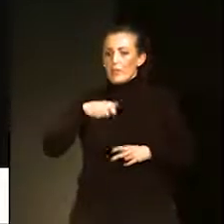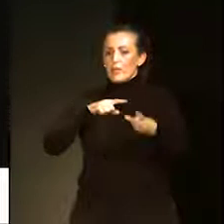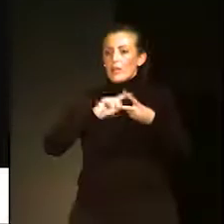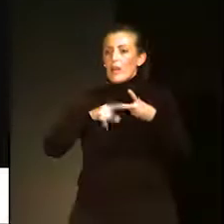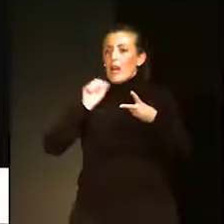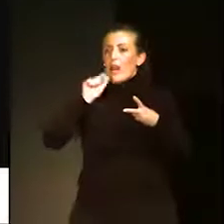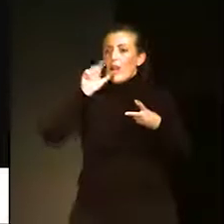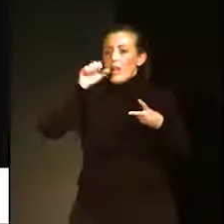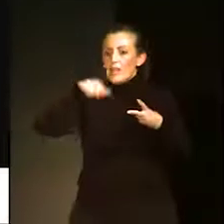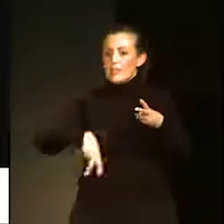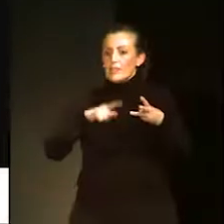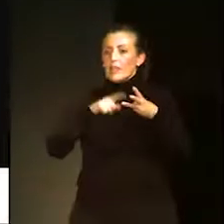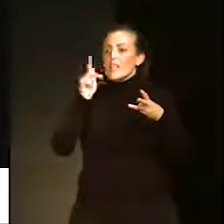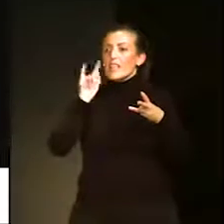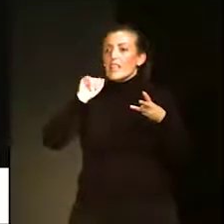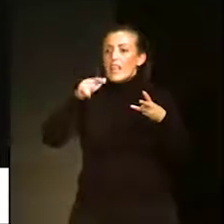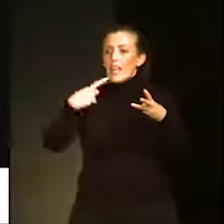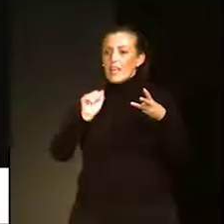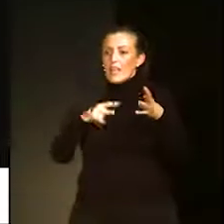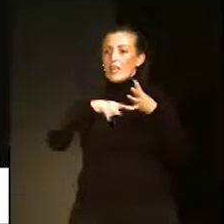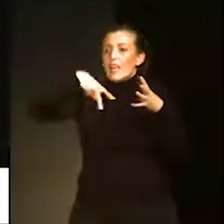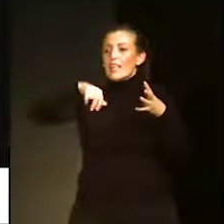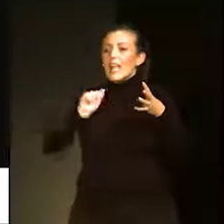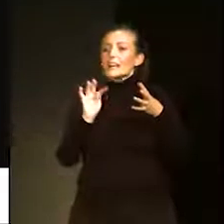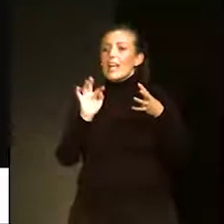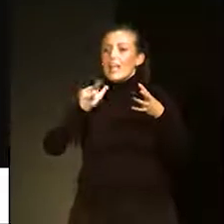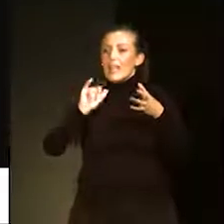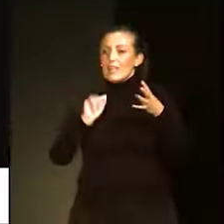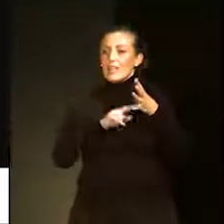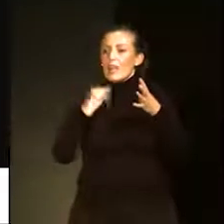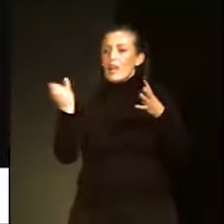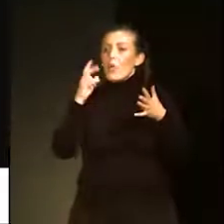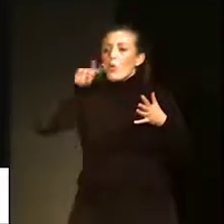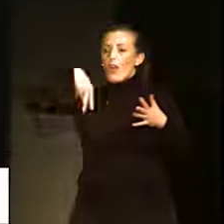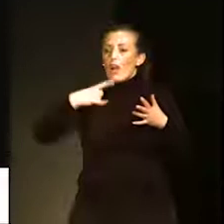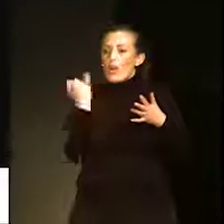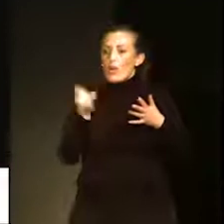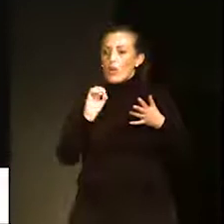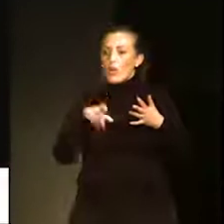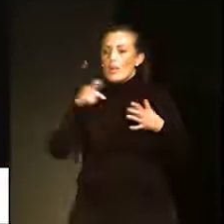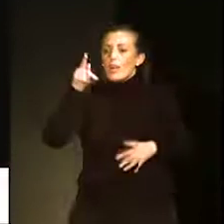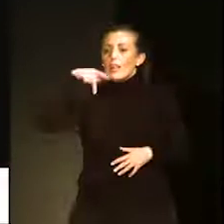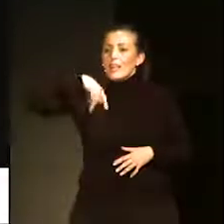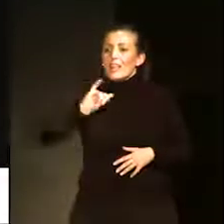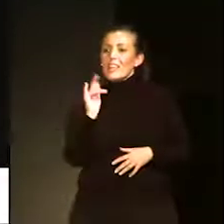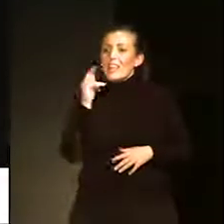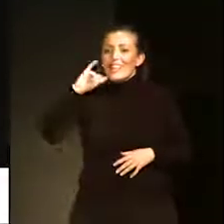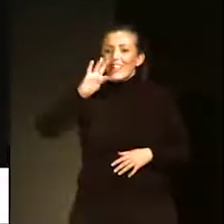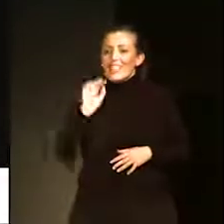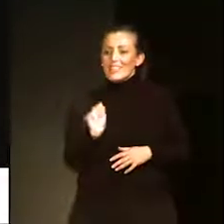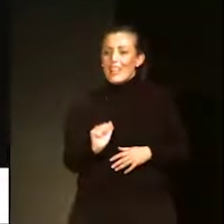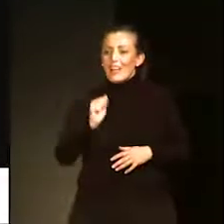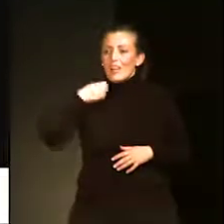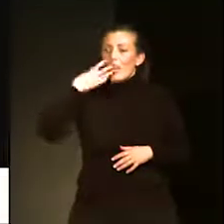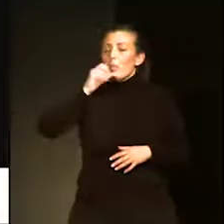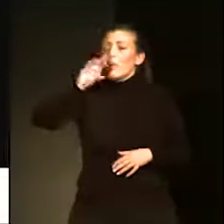Barbeito, Chiara Bersani, Natalie Sauz, Juanjo Granda, Nikita Parkemoskaya